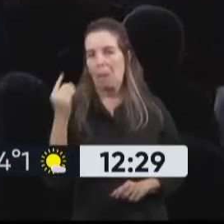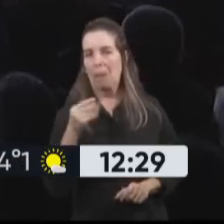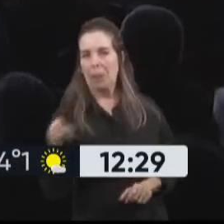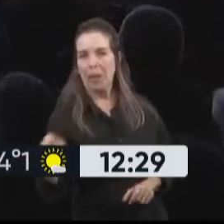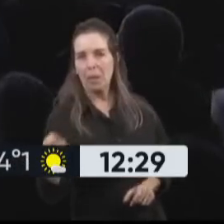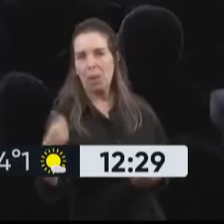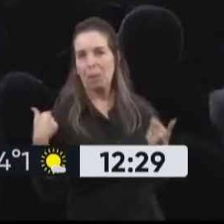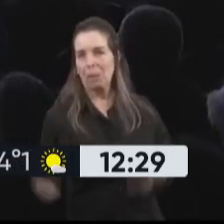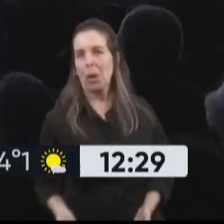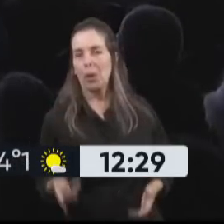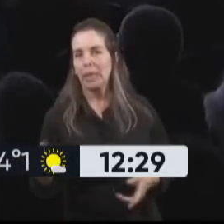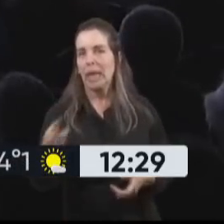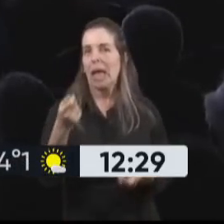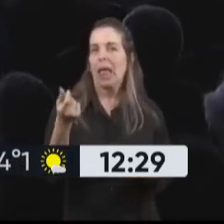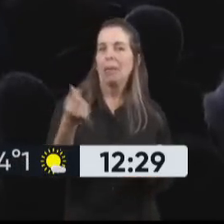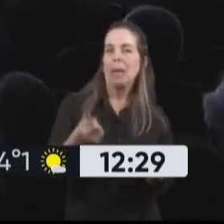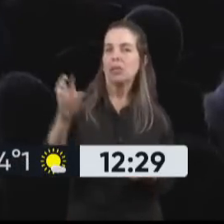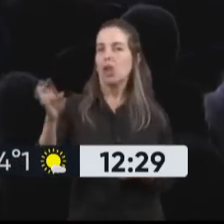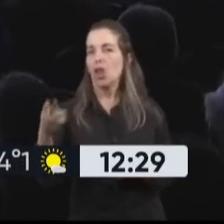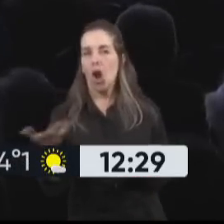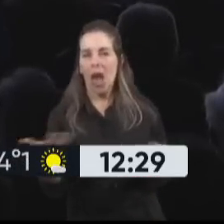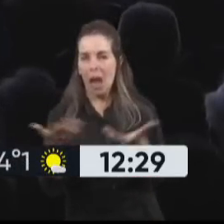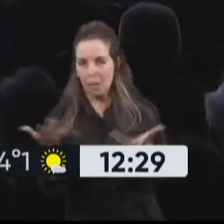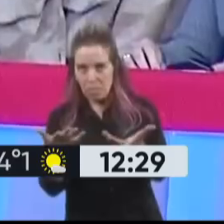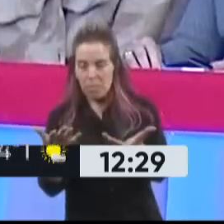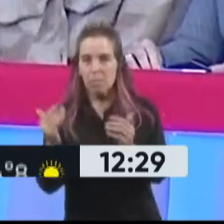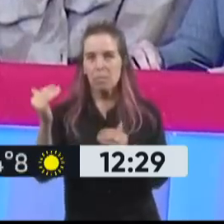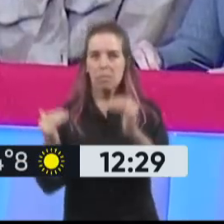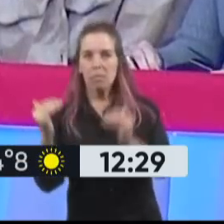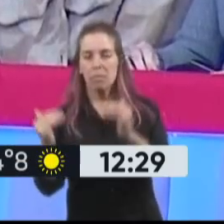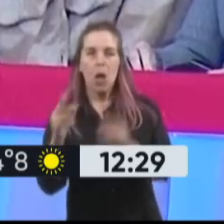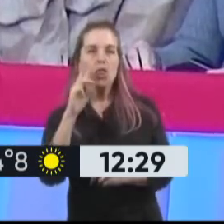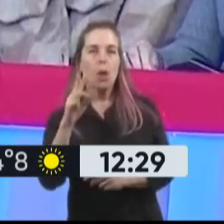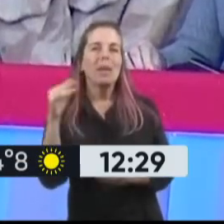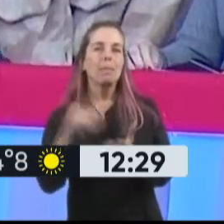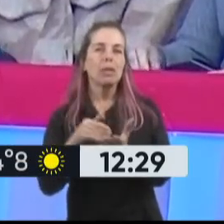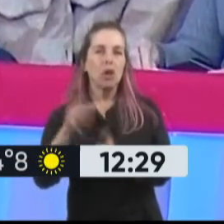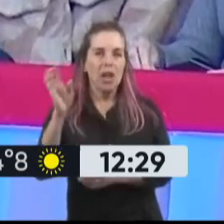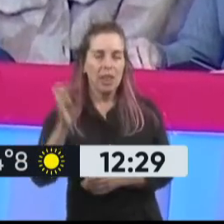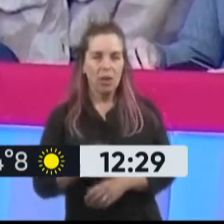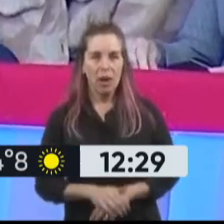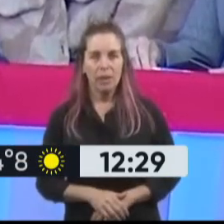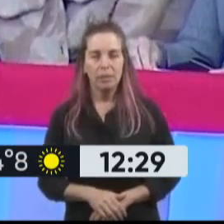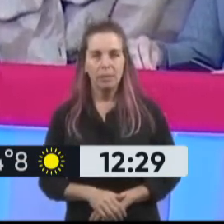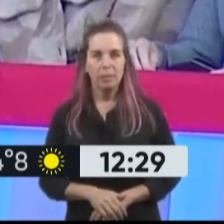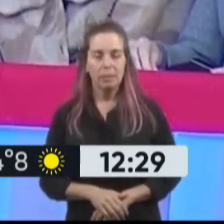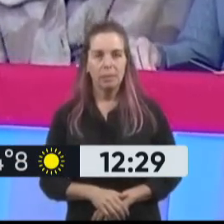patinar en una corrida cambiaria en un día el equivalente a 2.000 millones de dólares.